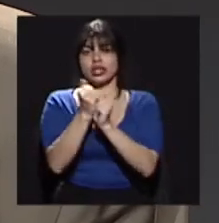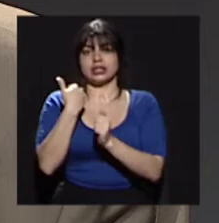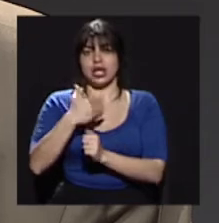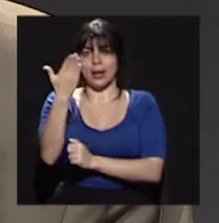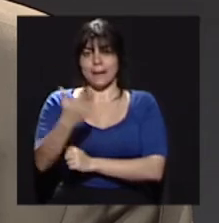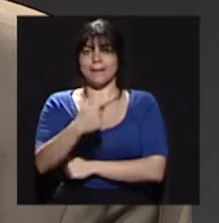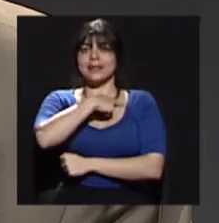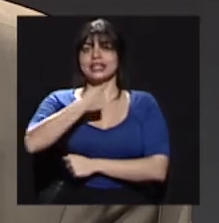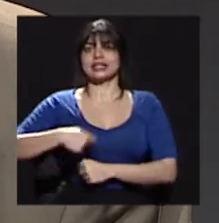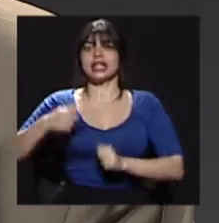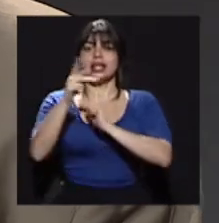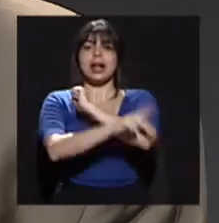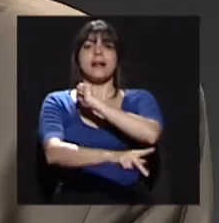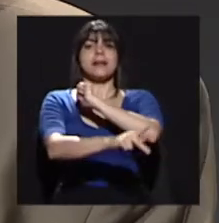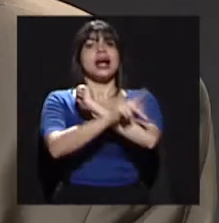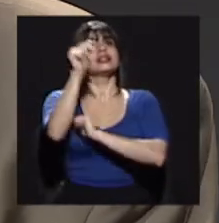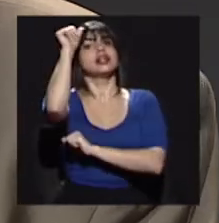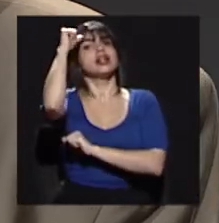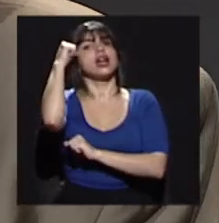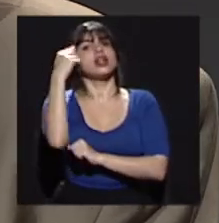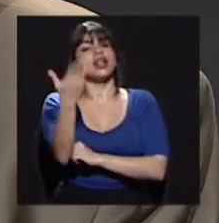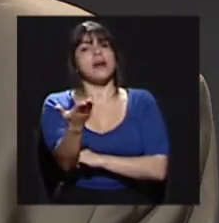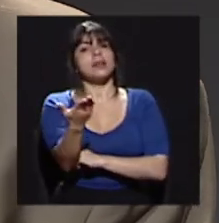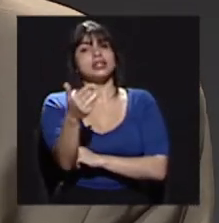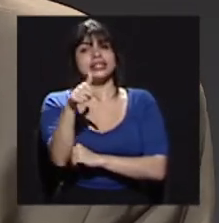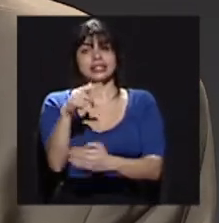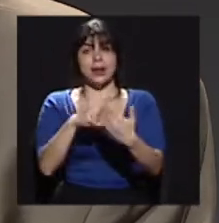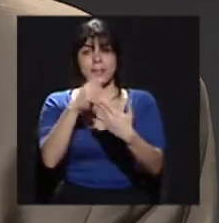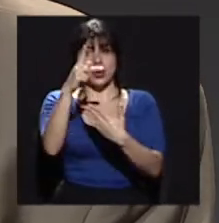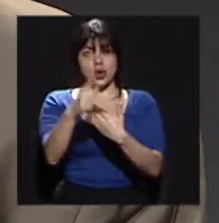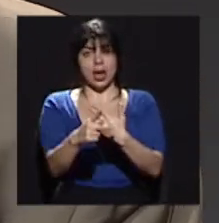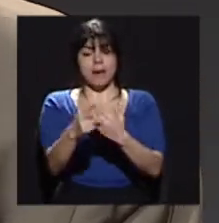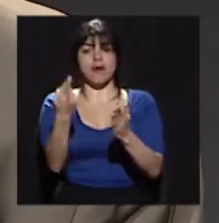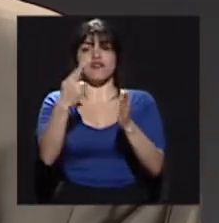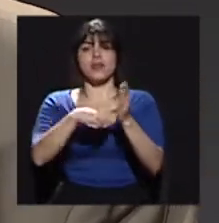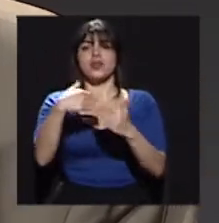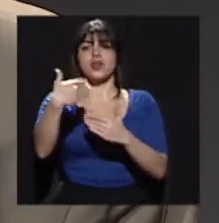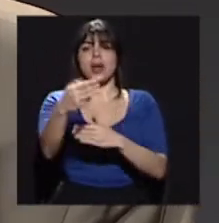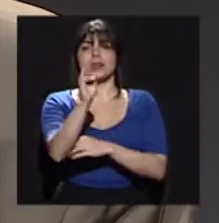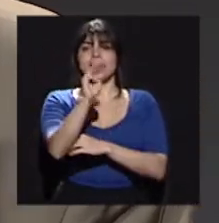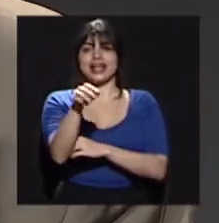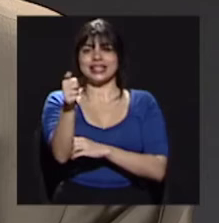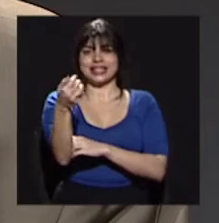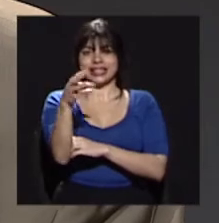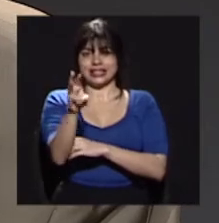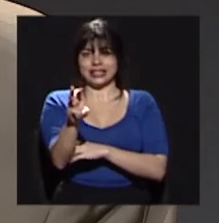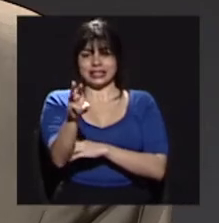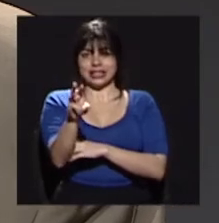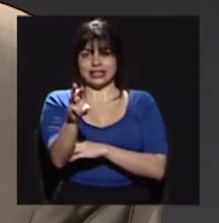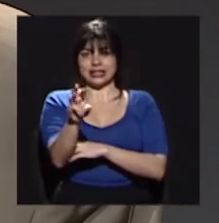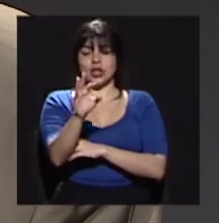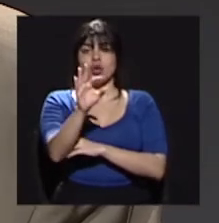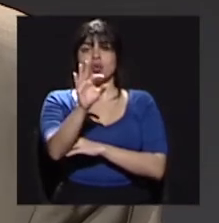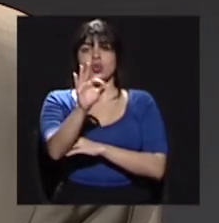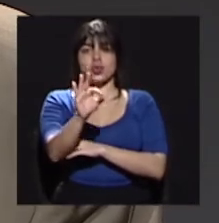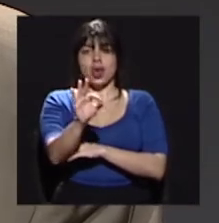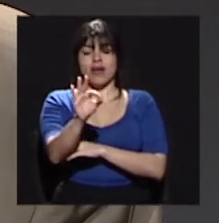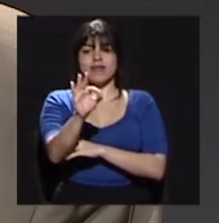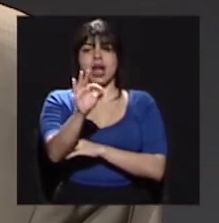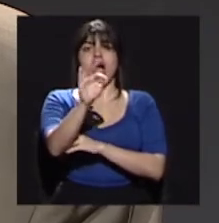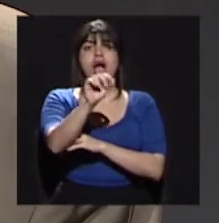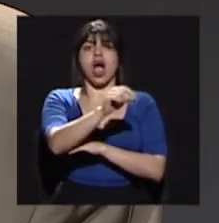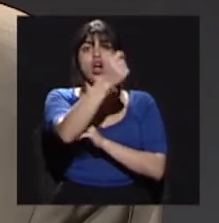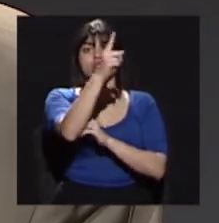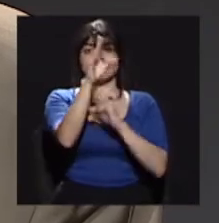presidente de la república le recordamos que este programa va a ser repetido el martes 16 de las 9 a las 11 de la noche